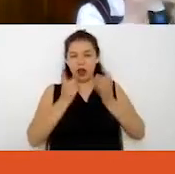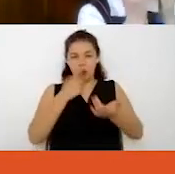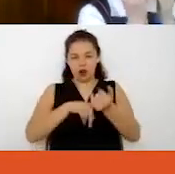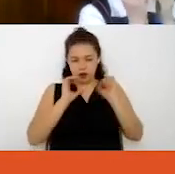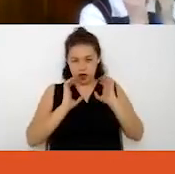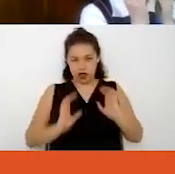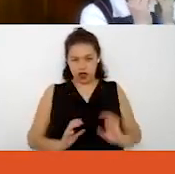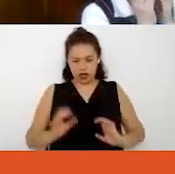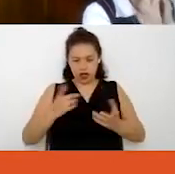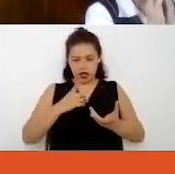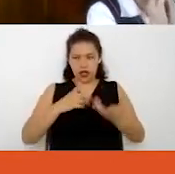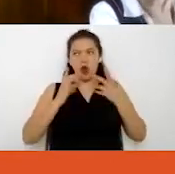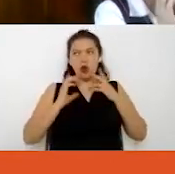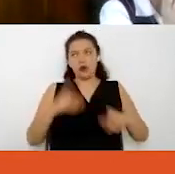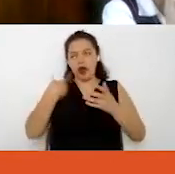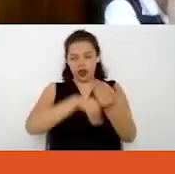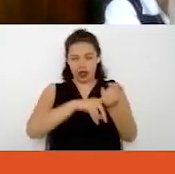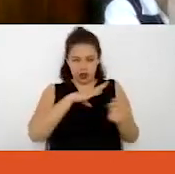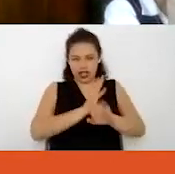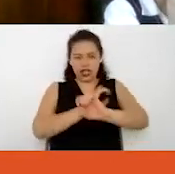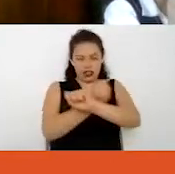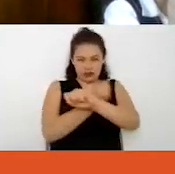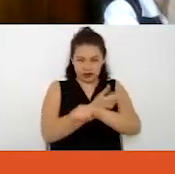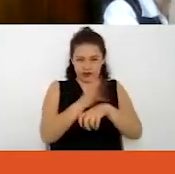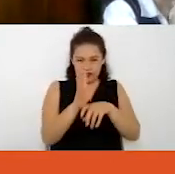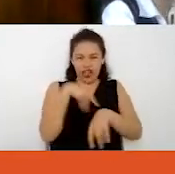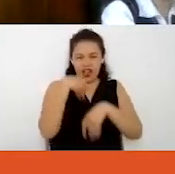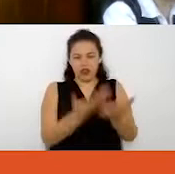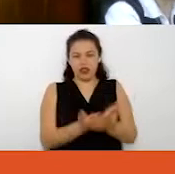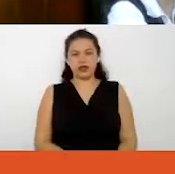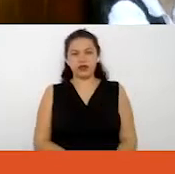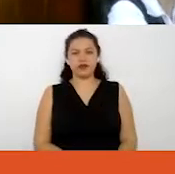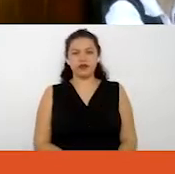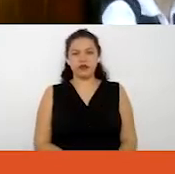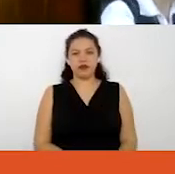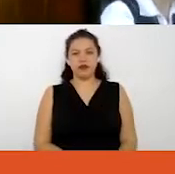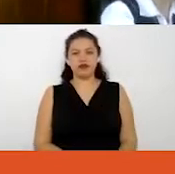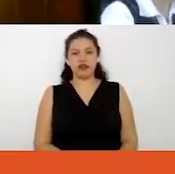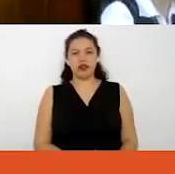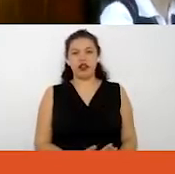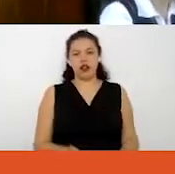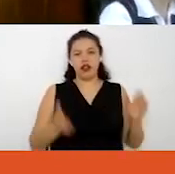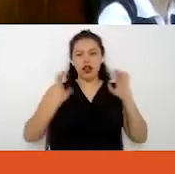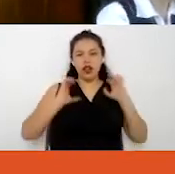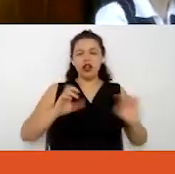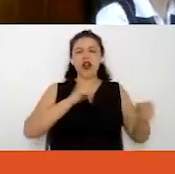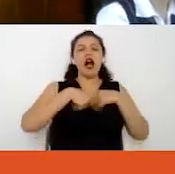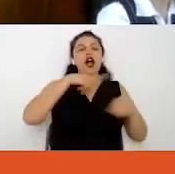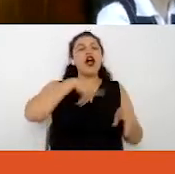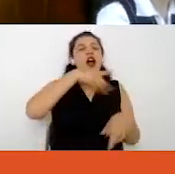ser sangre. ¿Ok? Entonces tenemos que tener muy en cuenta que cualquier fluido corporal es altamente